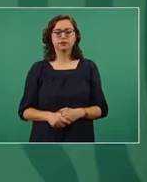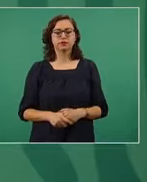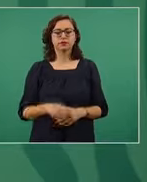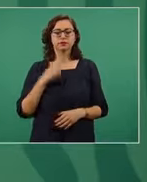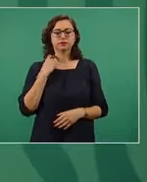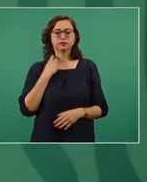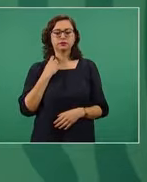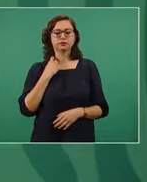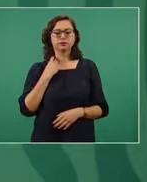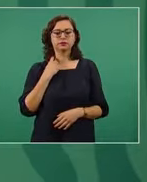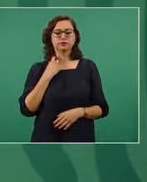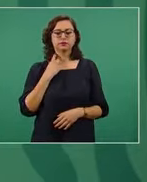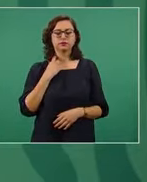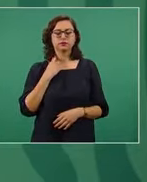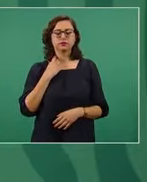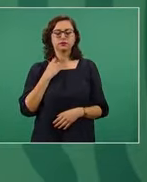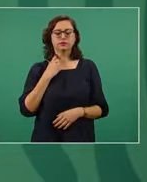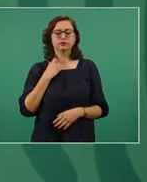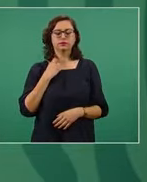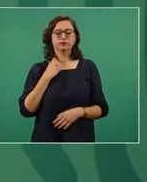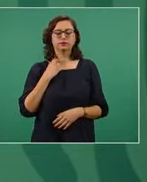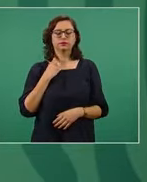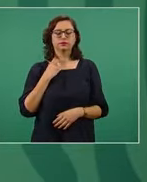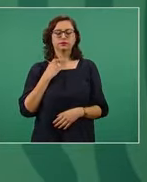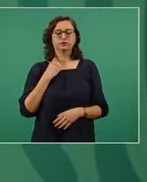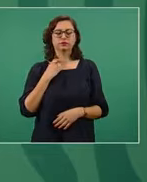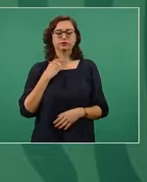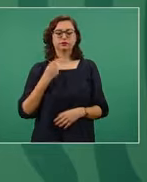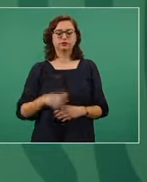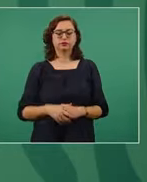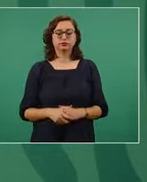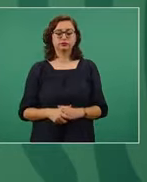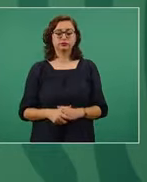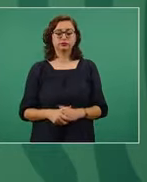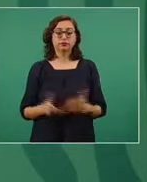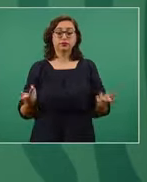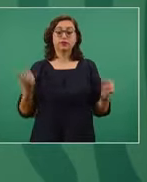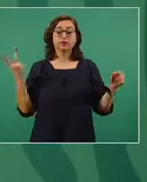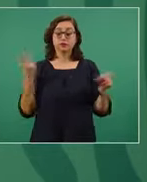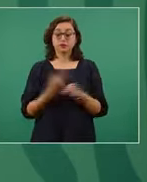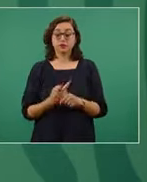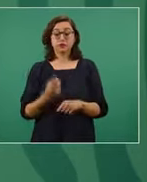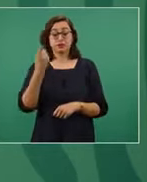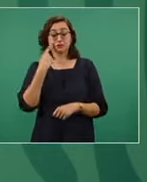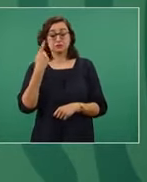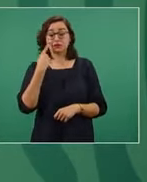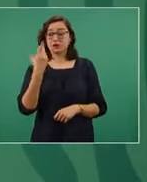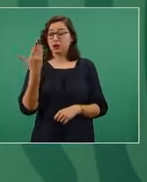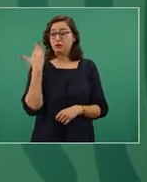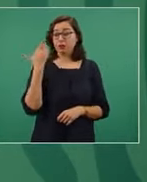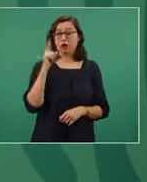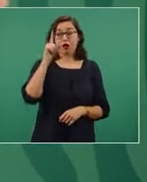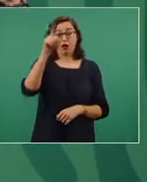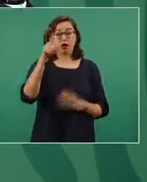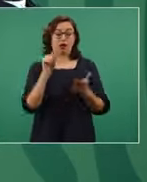hubo esta desgracia en Tláhuac, lamentable,